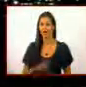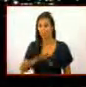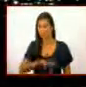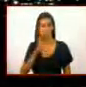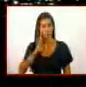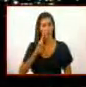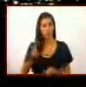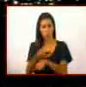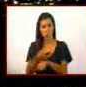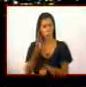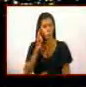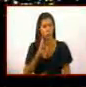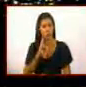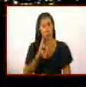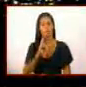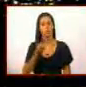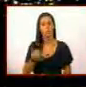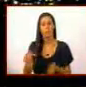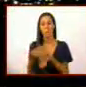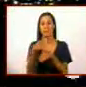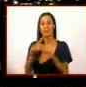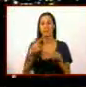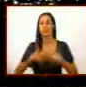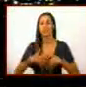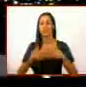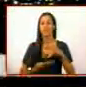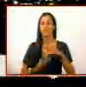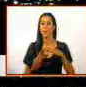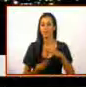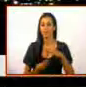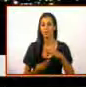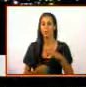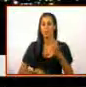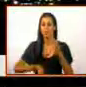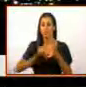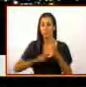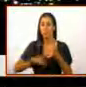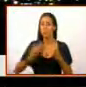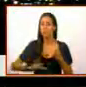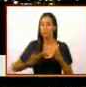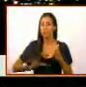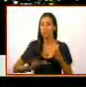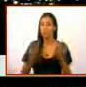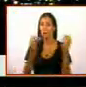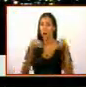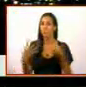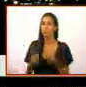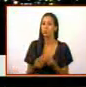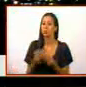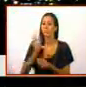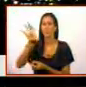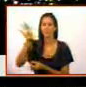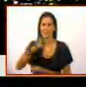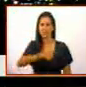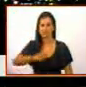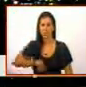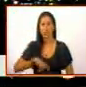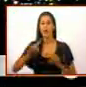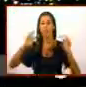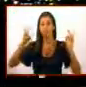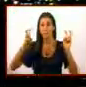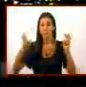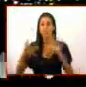En el estado Bolívar, el gobierno bolivariano, a través del Ministerio de Industrias Básicas y Minerías, firmó importantes acuerdos con la República Popular de China en